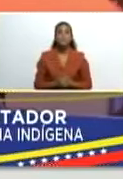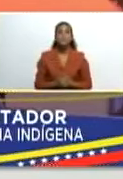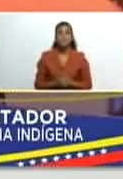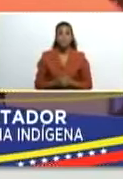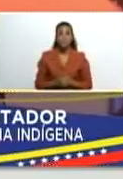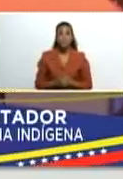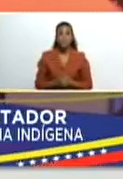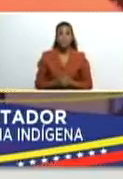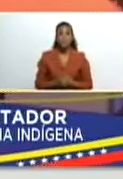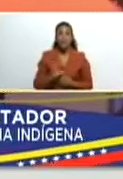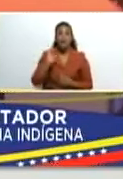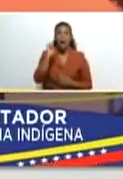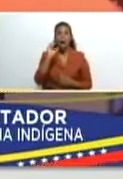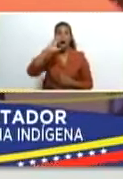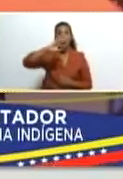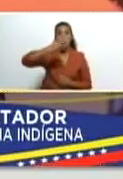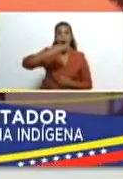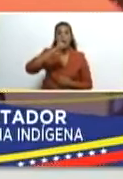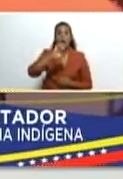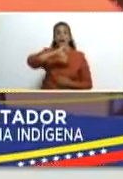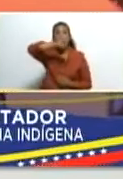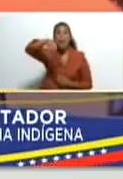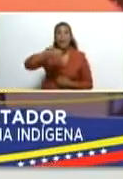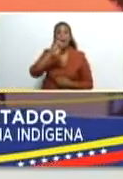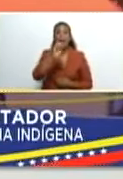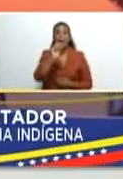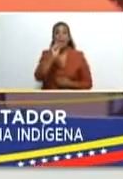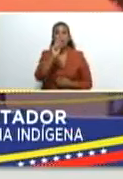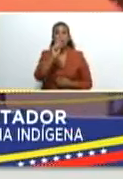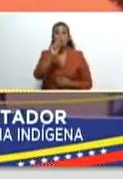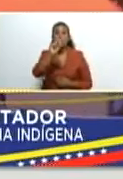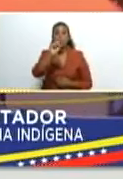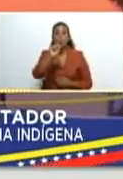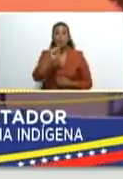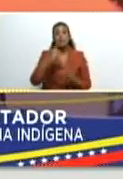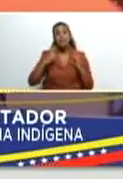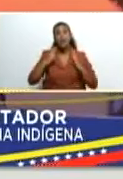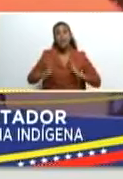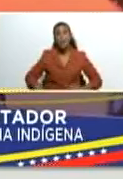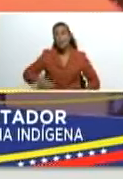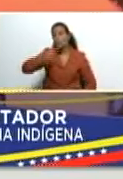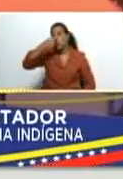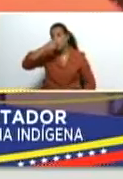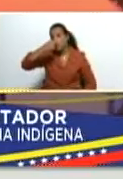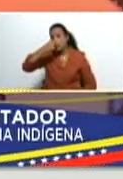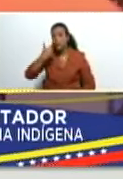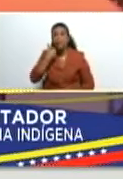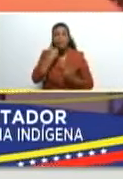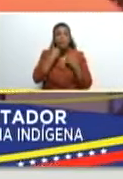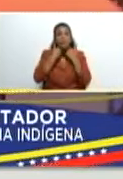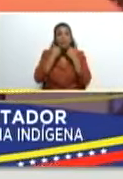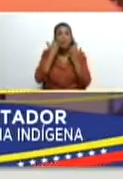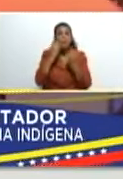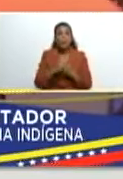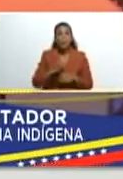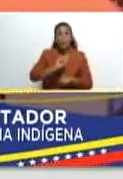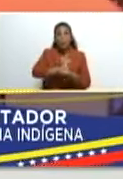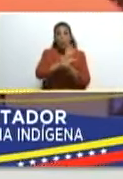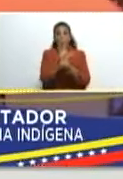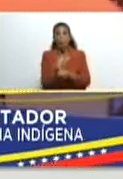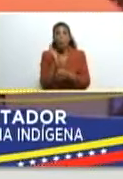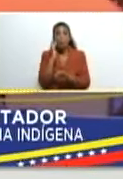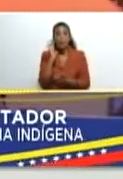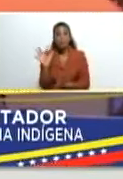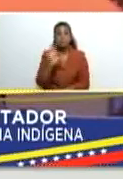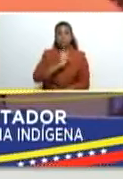Achú García, ¿no está Jesús García? Tiene reposo, tiene gripe. O COVID. Le